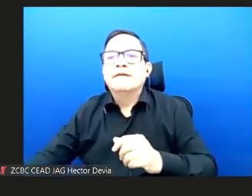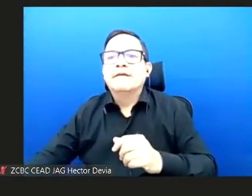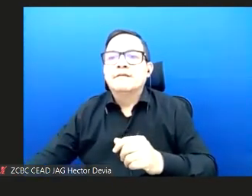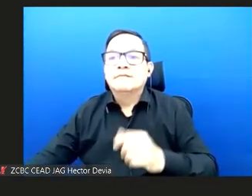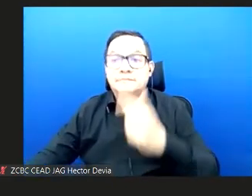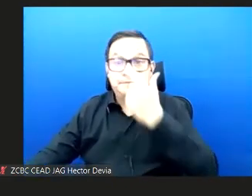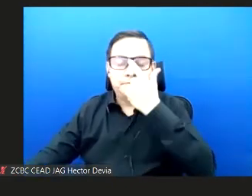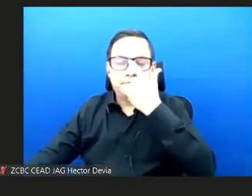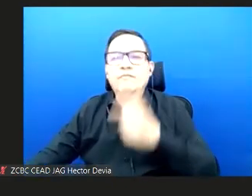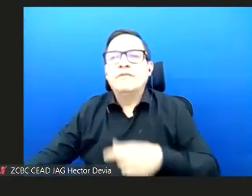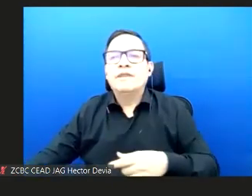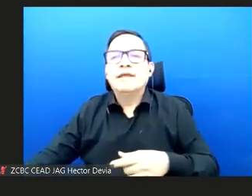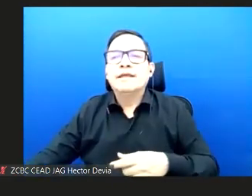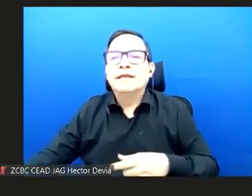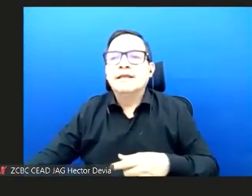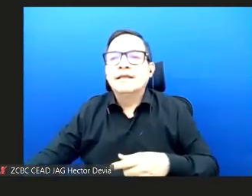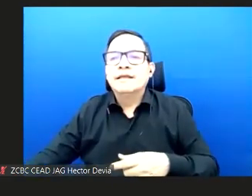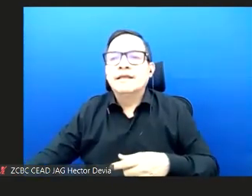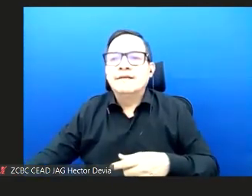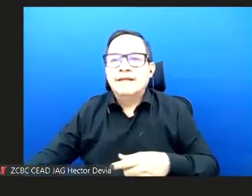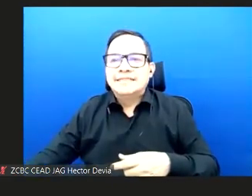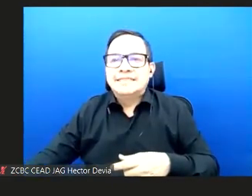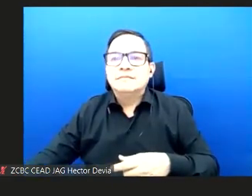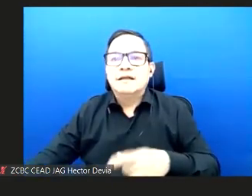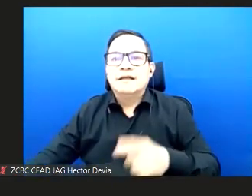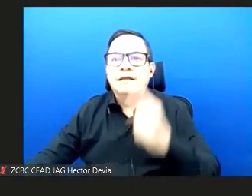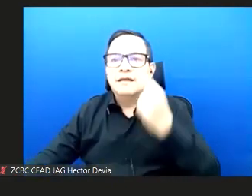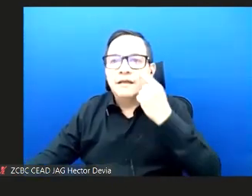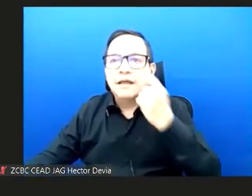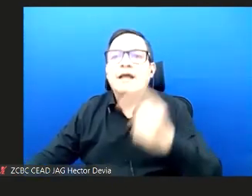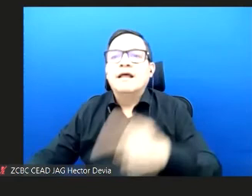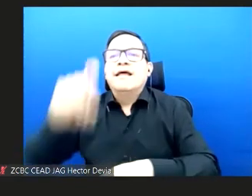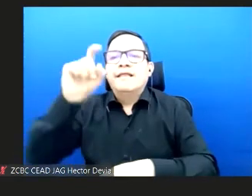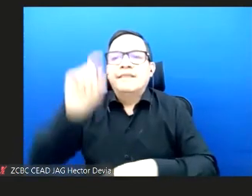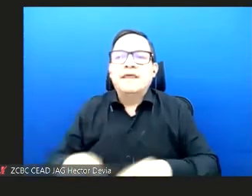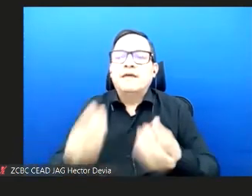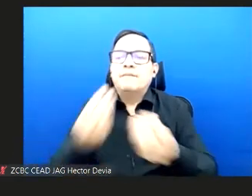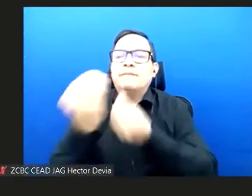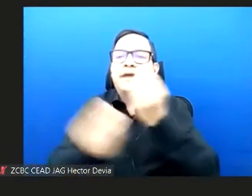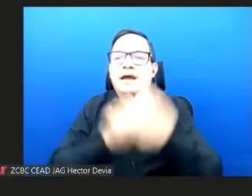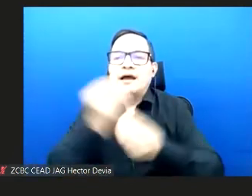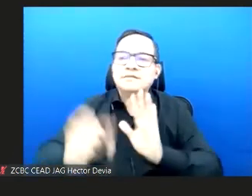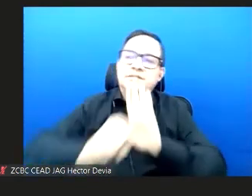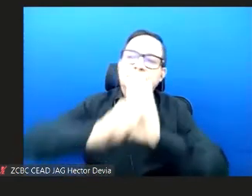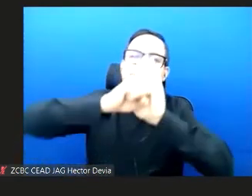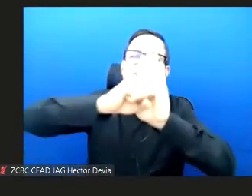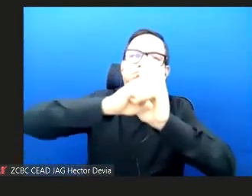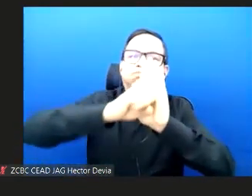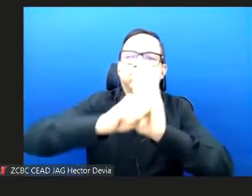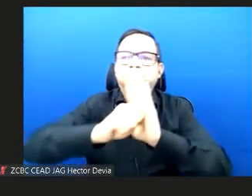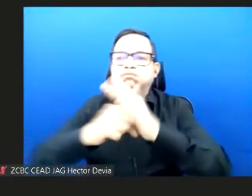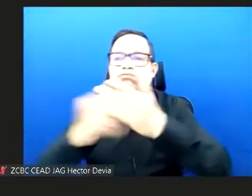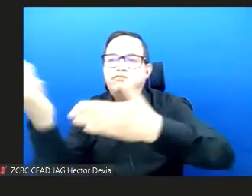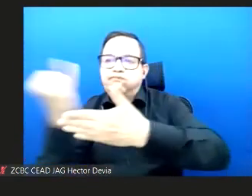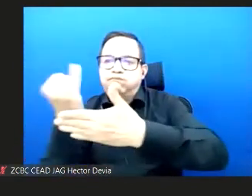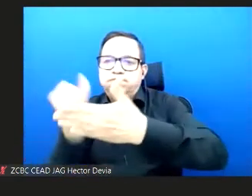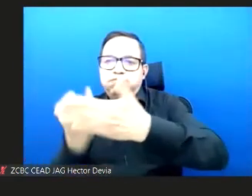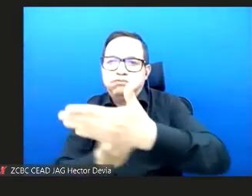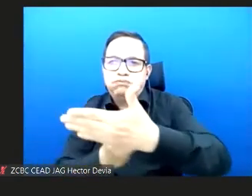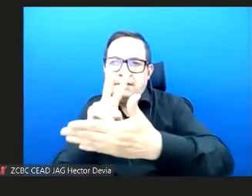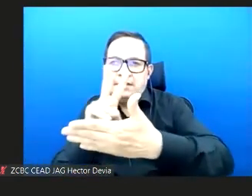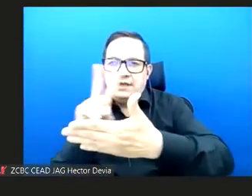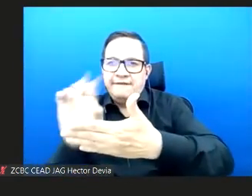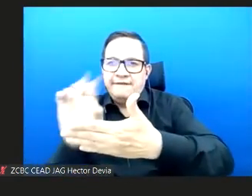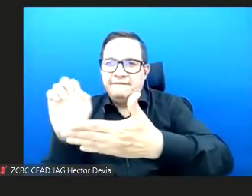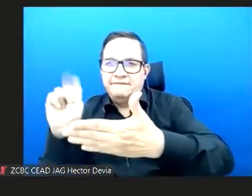Listo. Entonces, a partir de esta operación, debemos hacer la representación del en el diagrama de B.